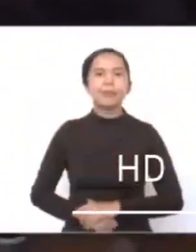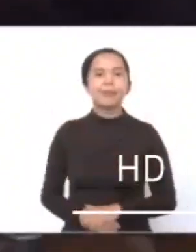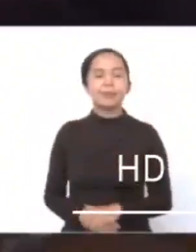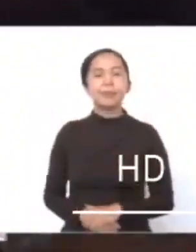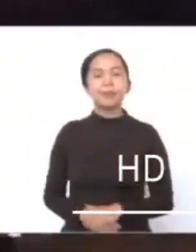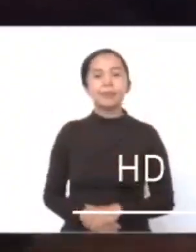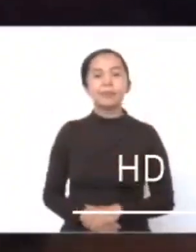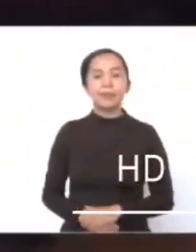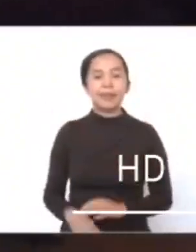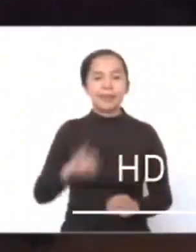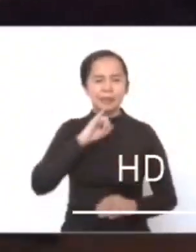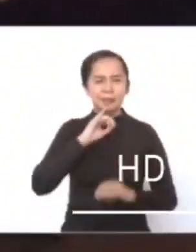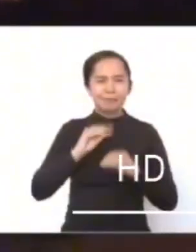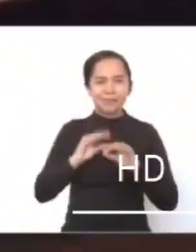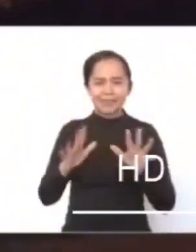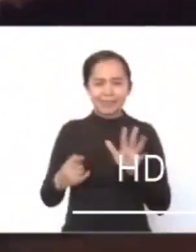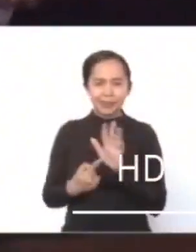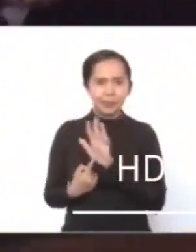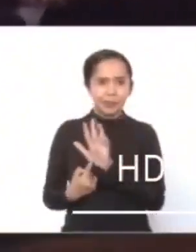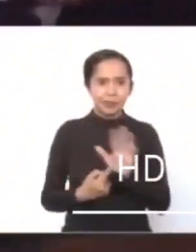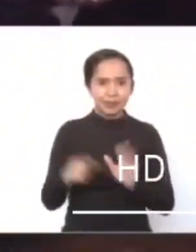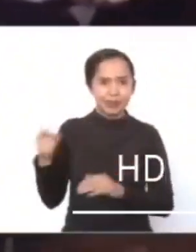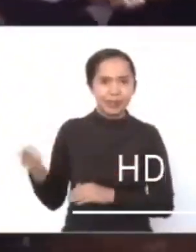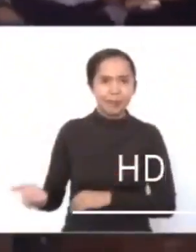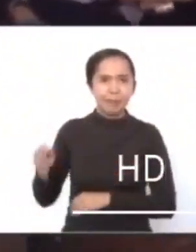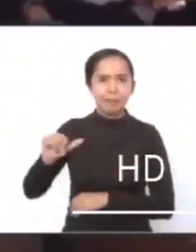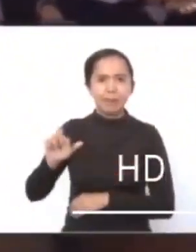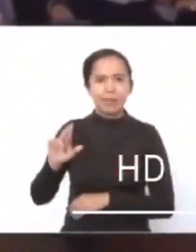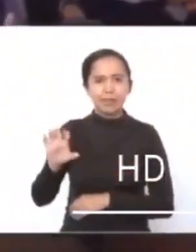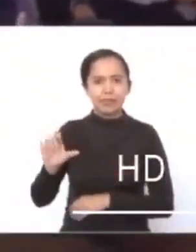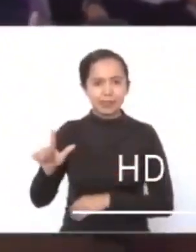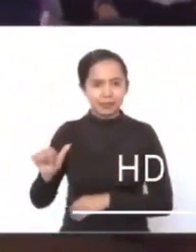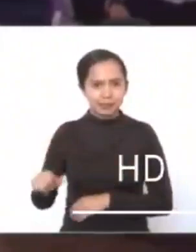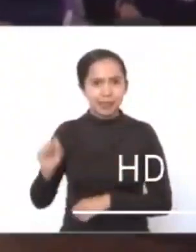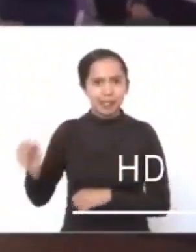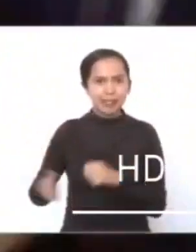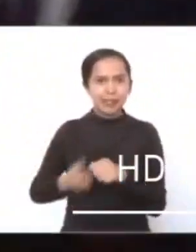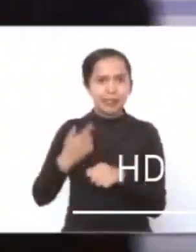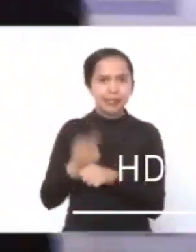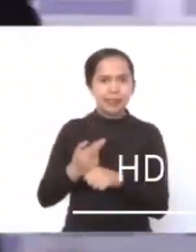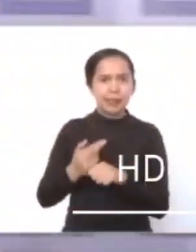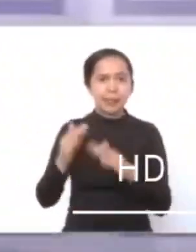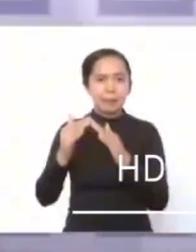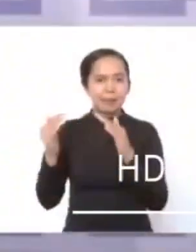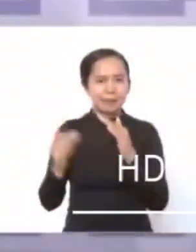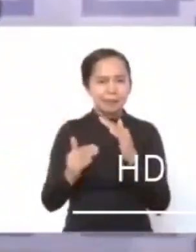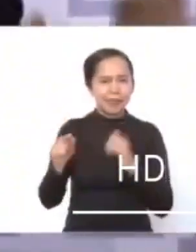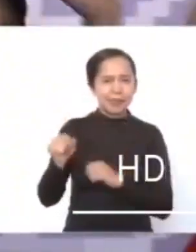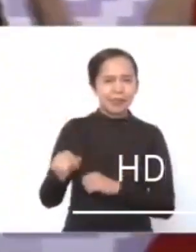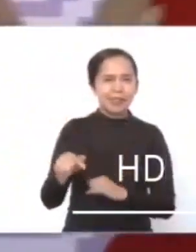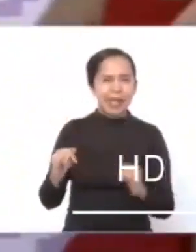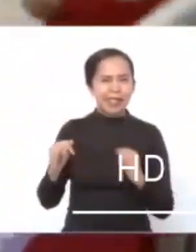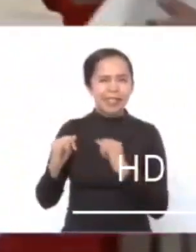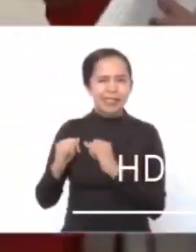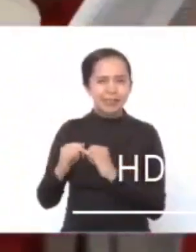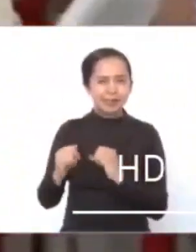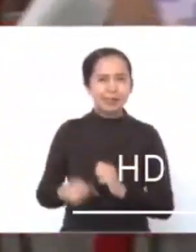Estimamos el informe del cual ha dado cuenta la maestra Marcela Figueroa Franco, subsecretaria de Desarrollo Institucional.